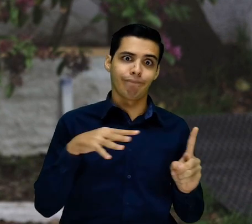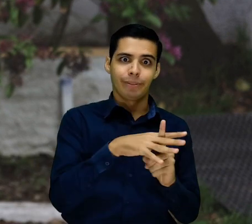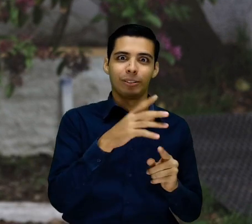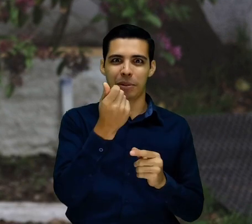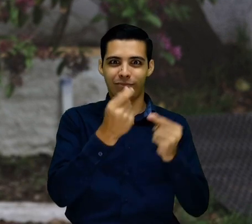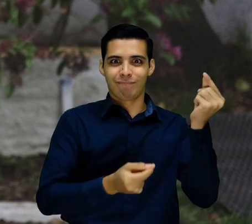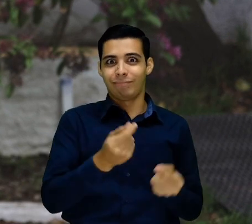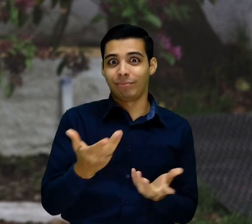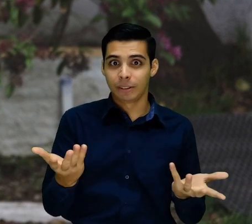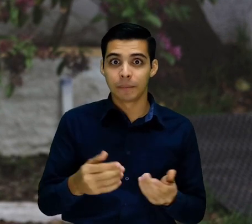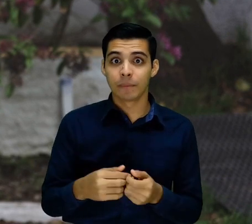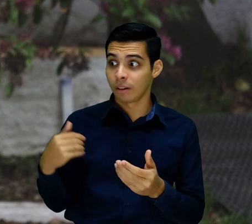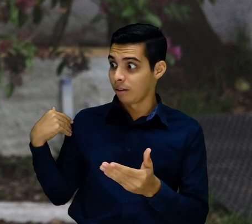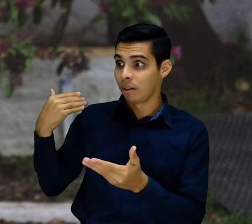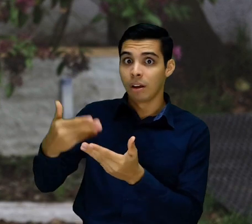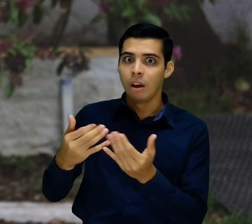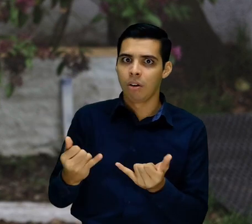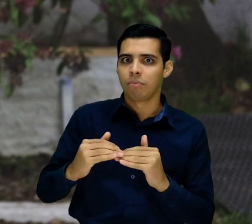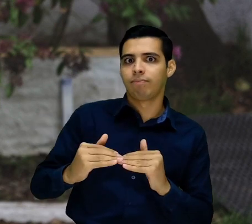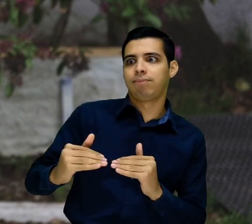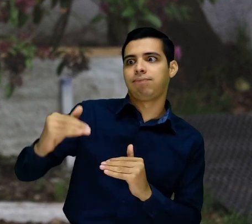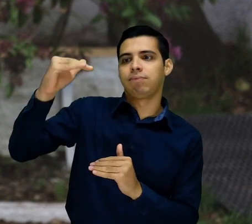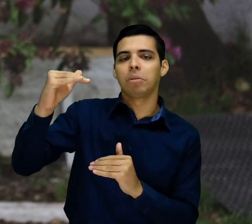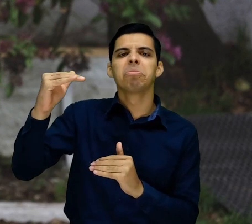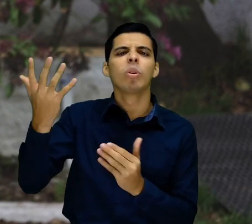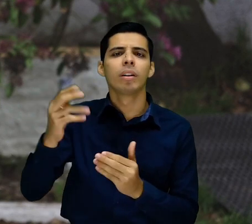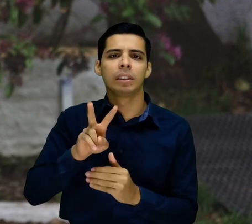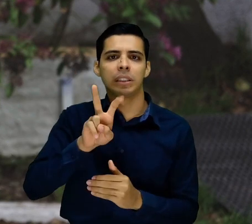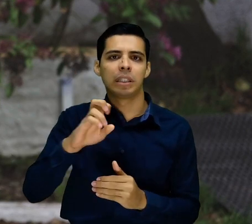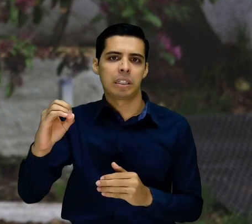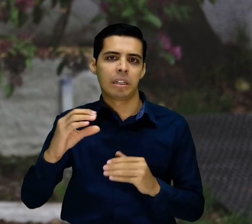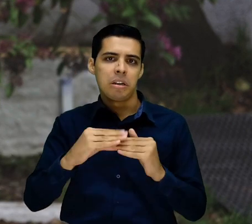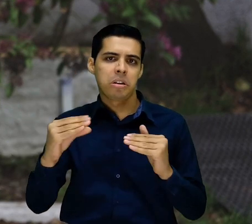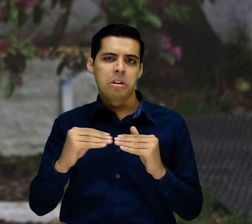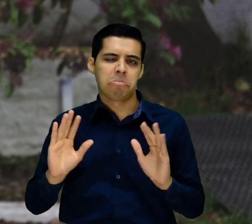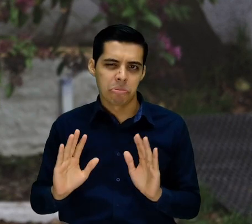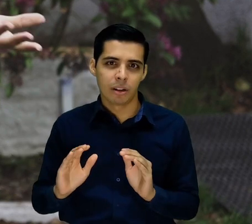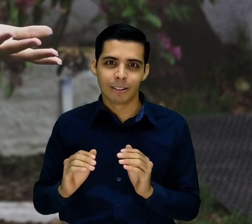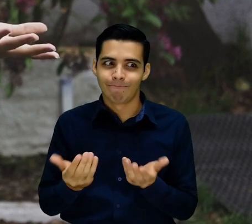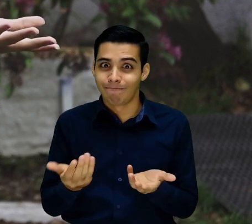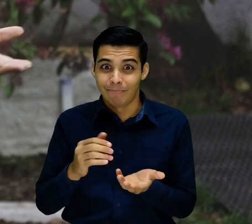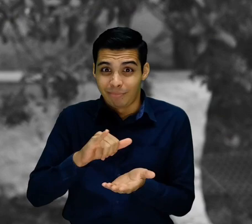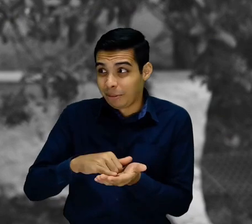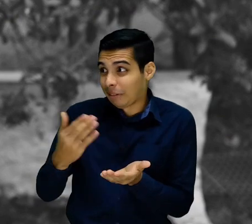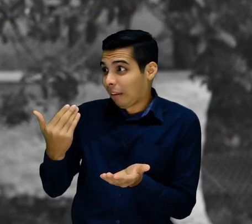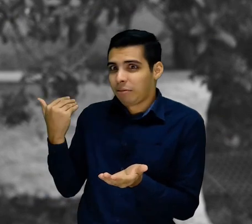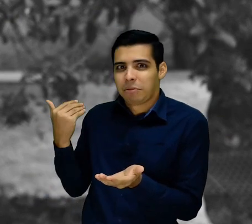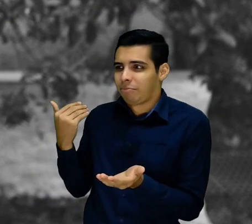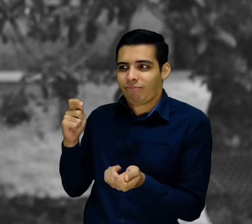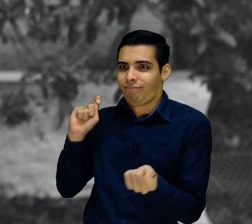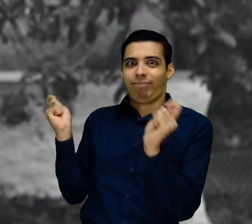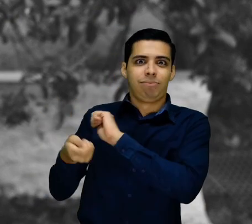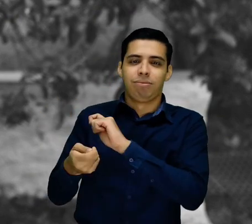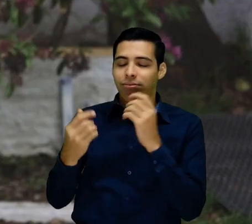actualidad el precio se ha incrementado, alcanzando una cifra aproximada de los $70, no sigue siendo lo mismo. Es que ya